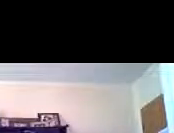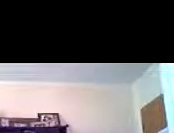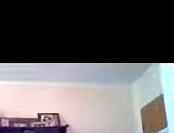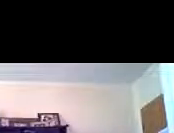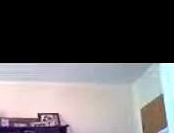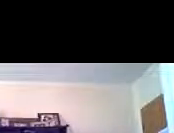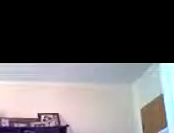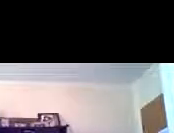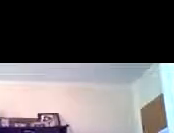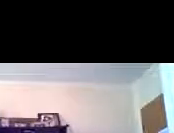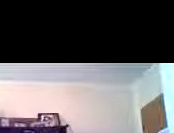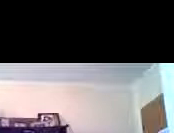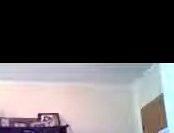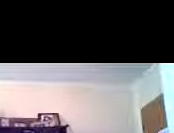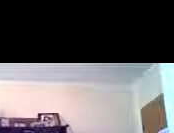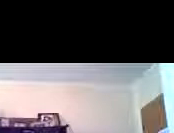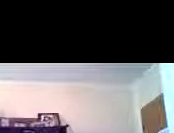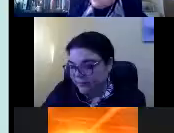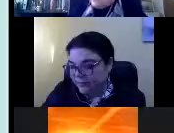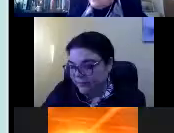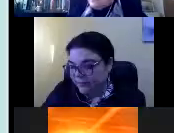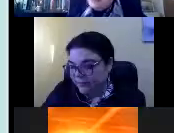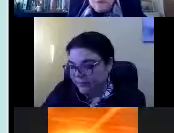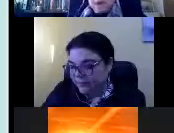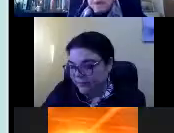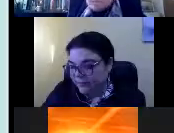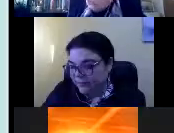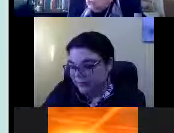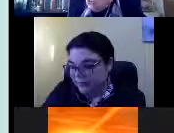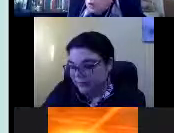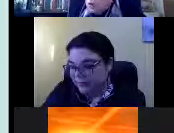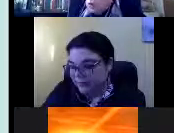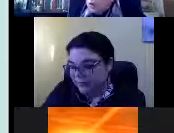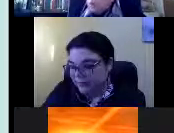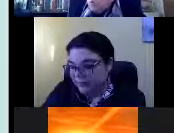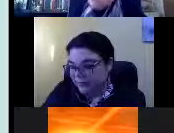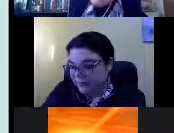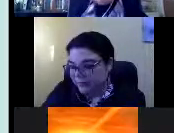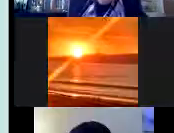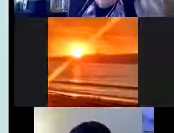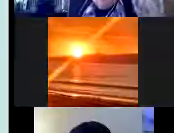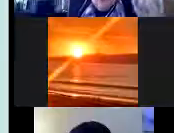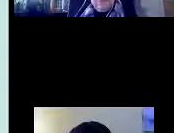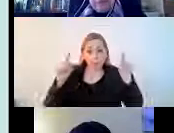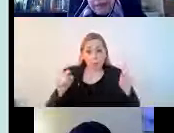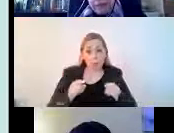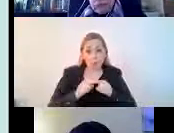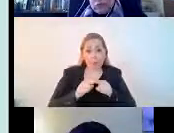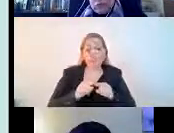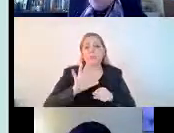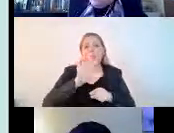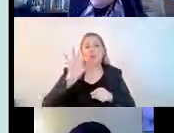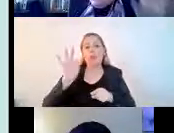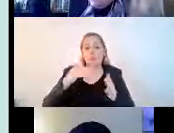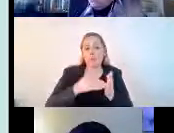se vincularía fundamentalmente con la atención. Entonces es importante señalar que cuando miramos este cuadro con 50.000